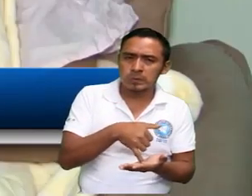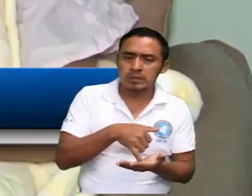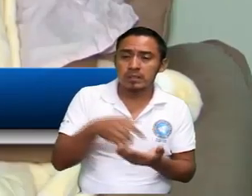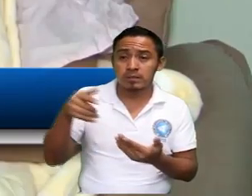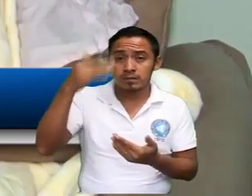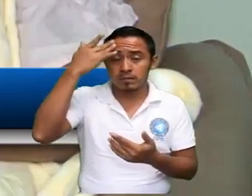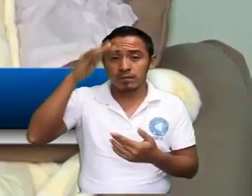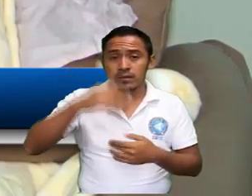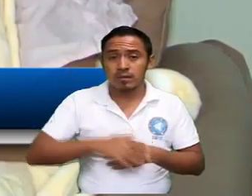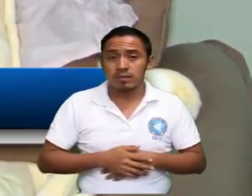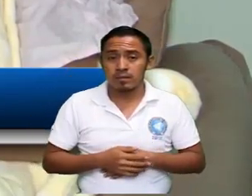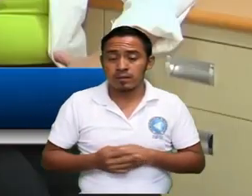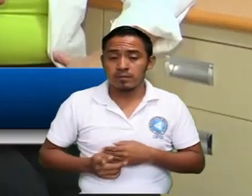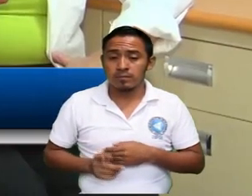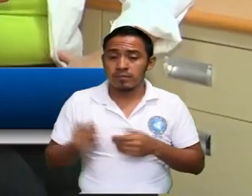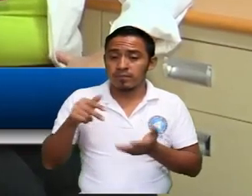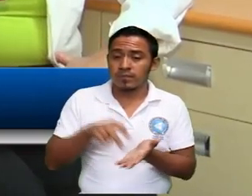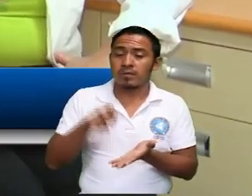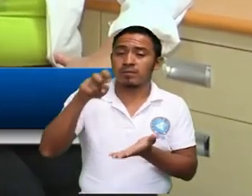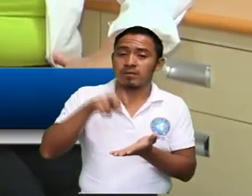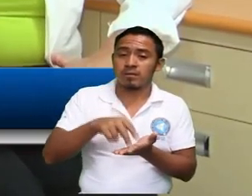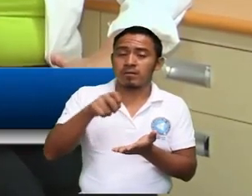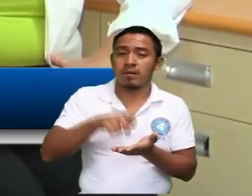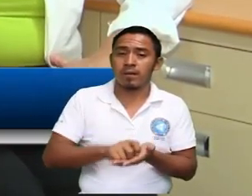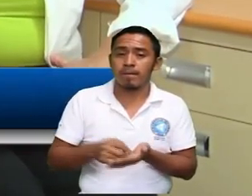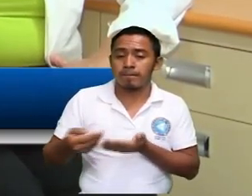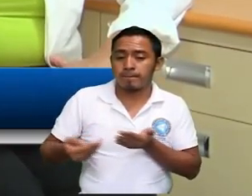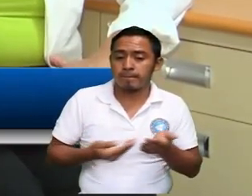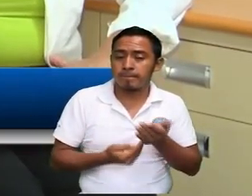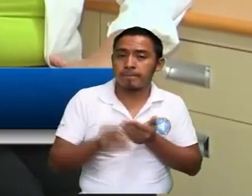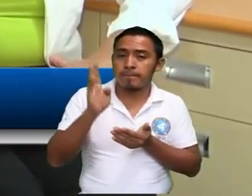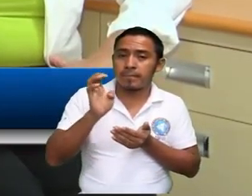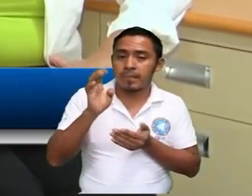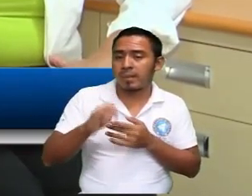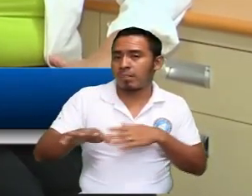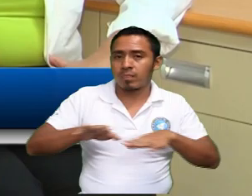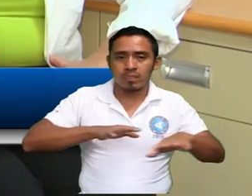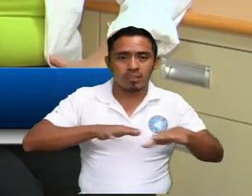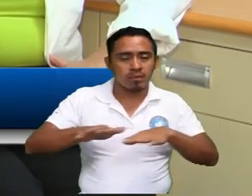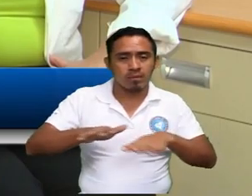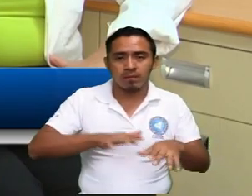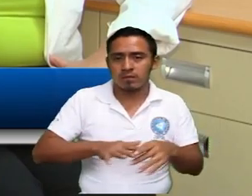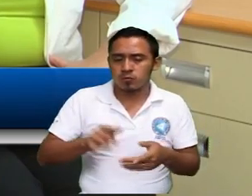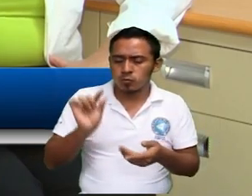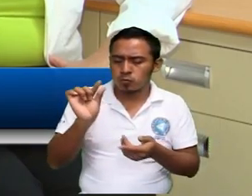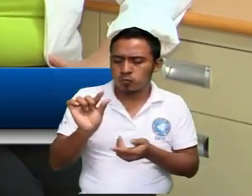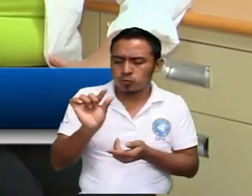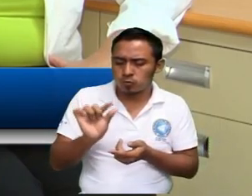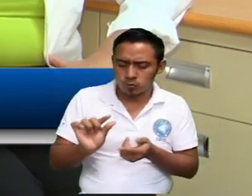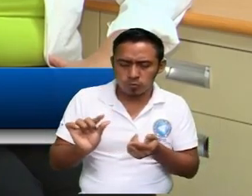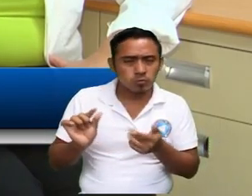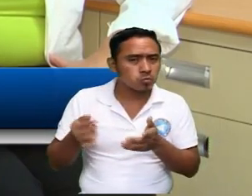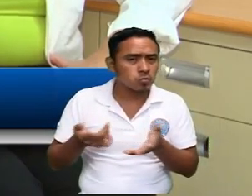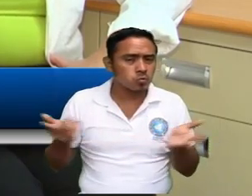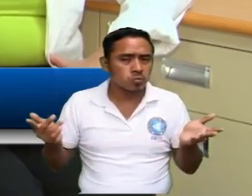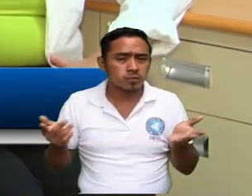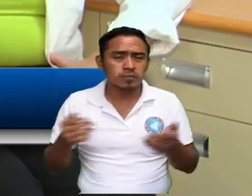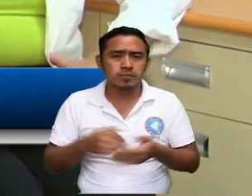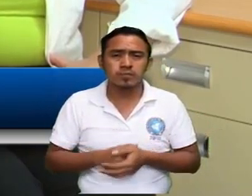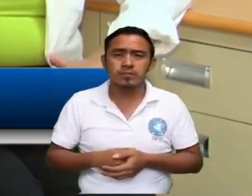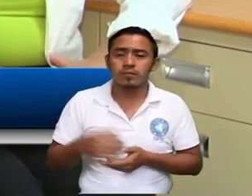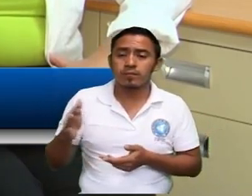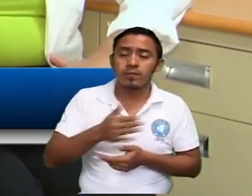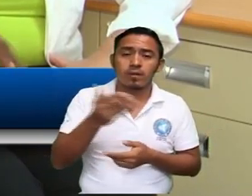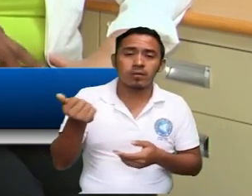que ellos saltan y los bebés canguros no pueden hacer eso cuando acaban de nacer, como